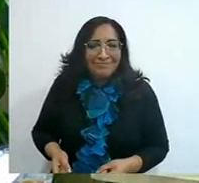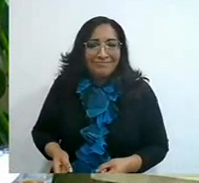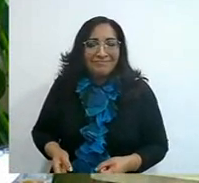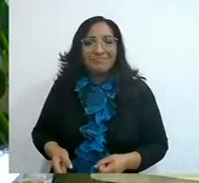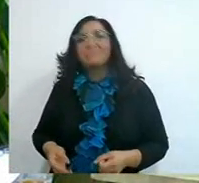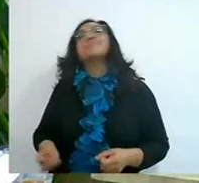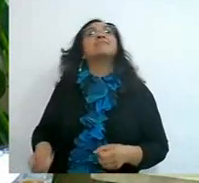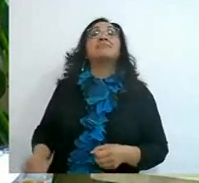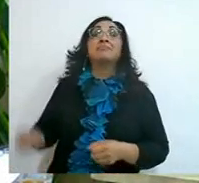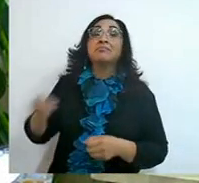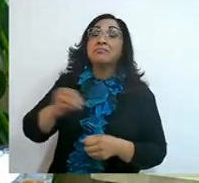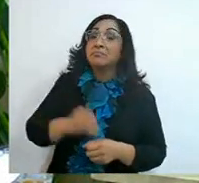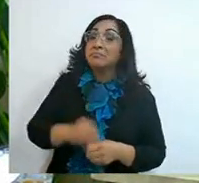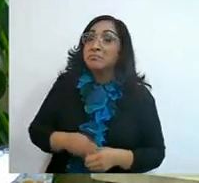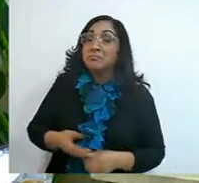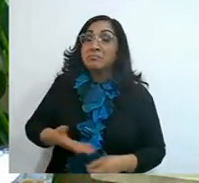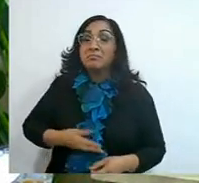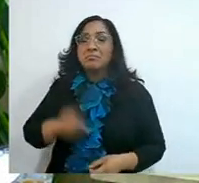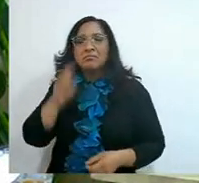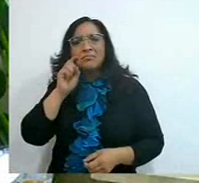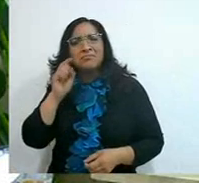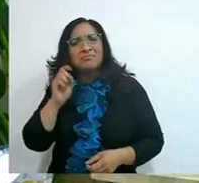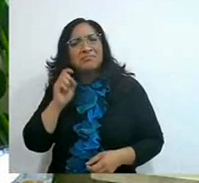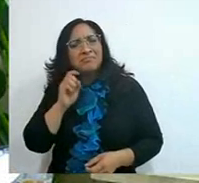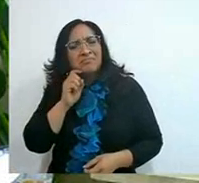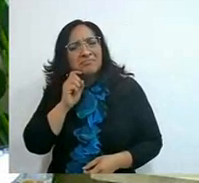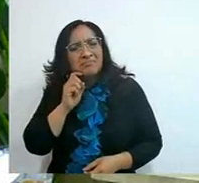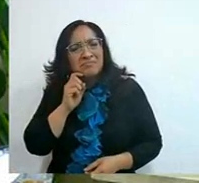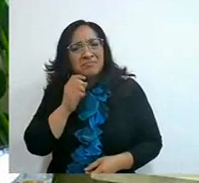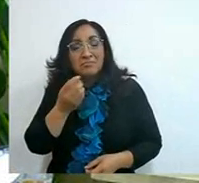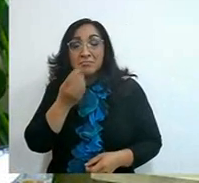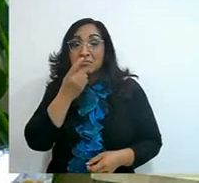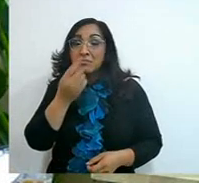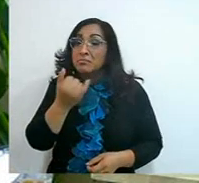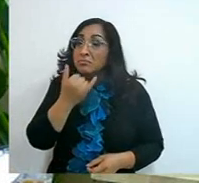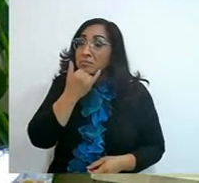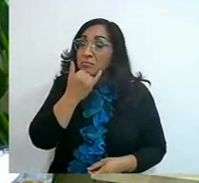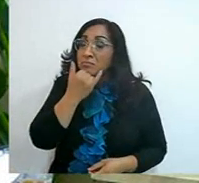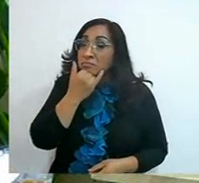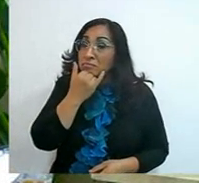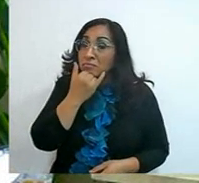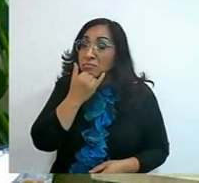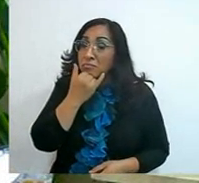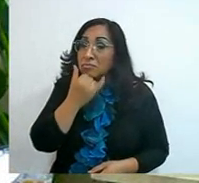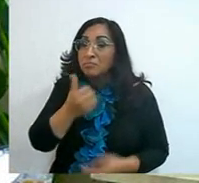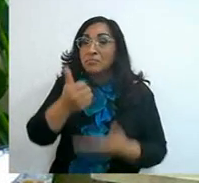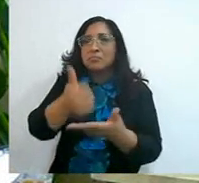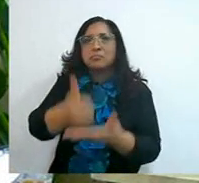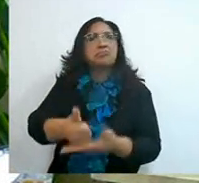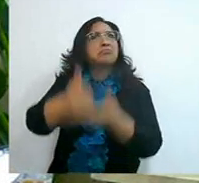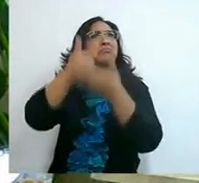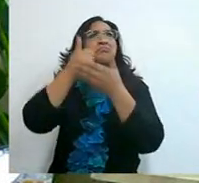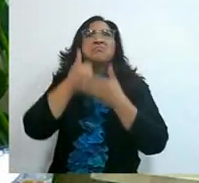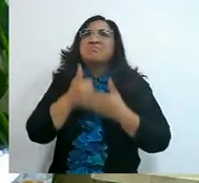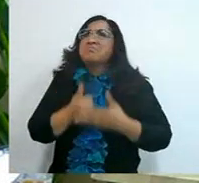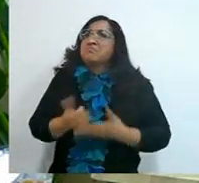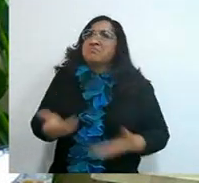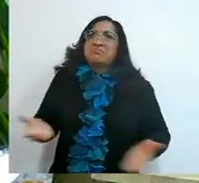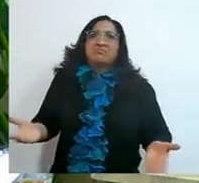Te metiste en adulterio, no importa, pídele a Dios, Él te va a sacar adelante. ¿Qué le vas a pedir a